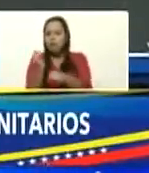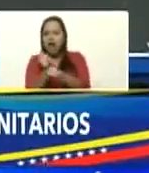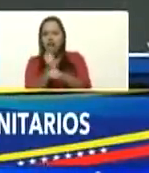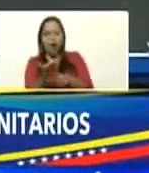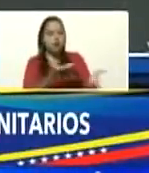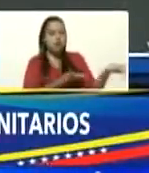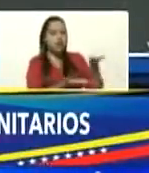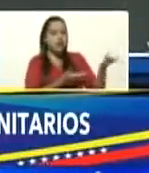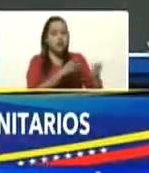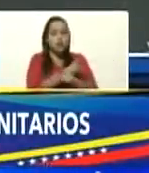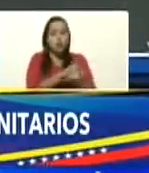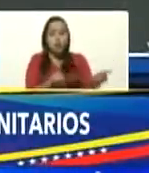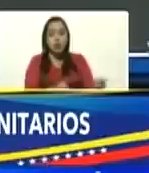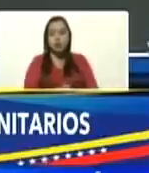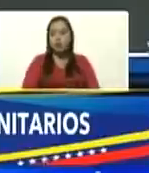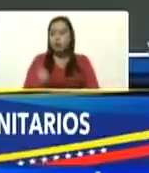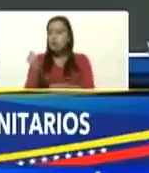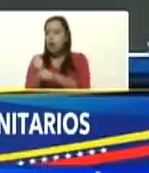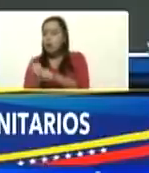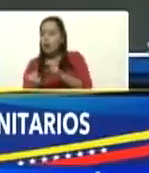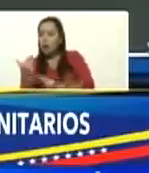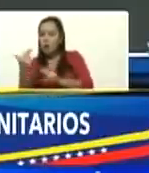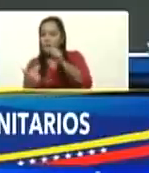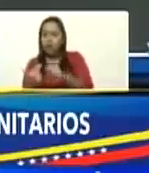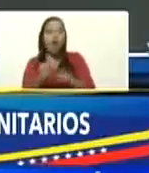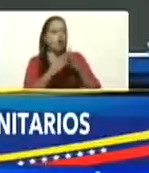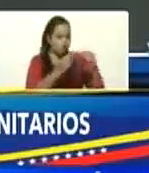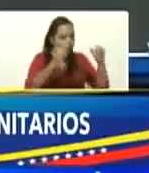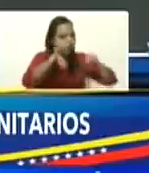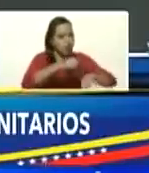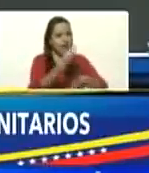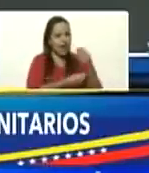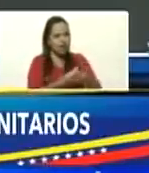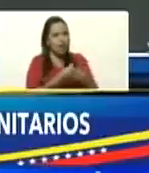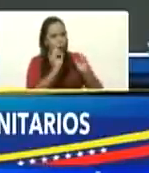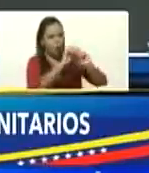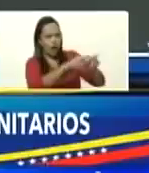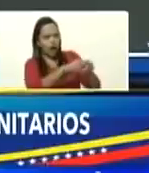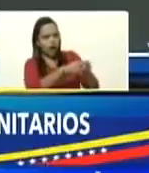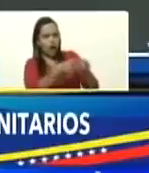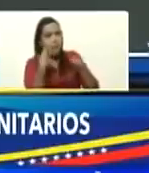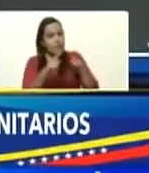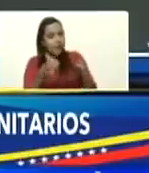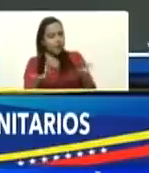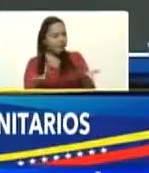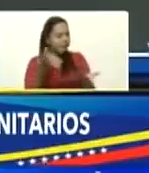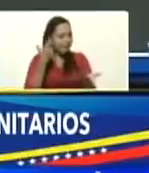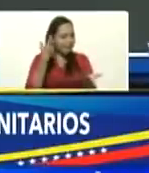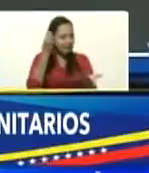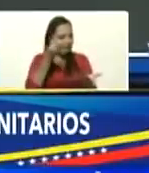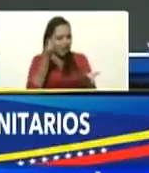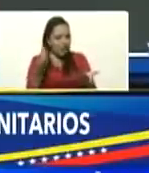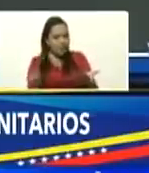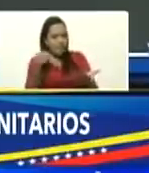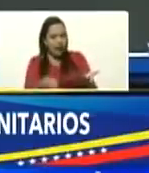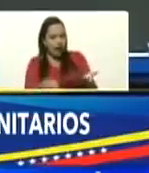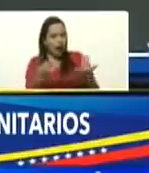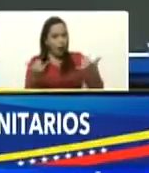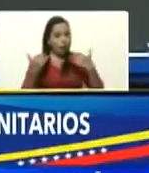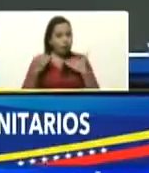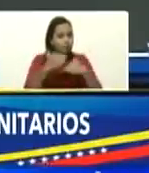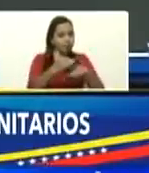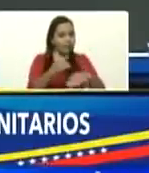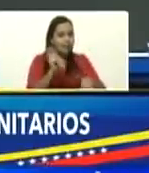Servicios públicos, una obra, todo eso hay que hacerlo. Está bien, pero creo que hoy la etapa que estamos